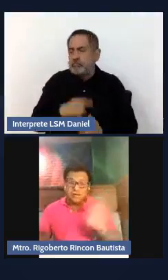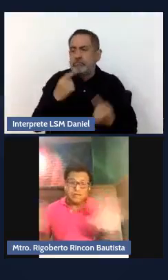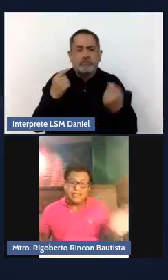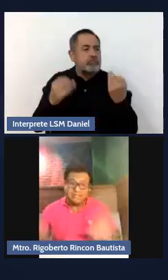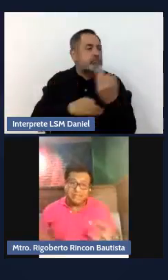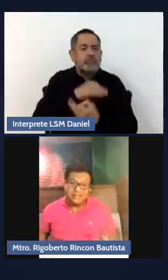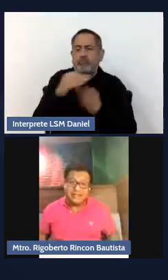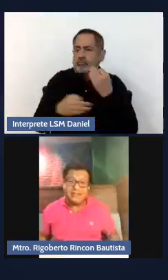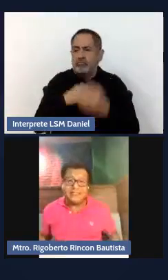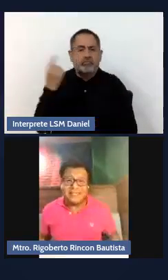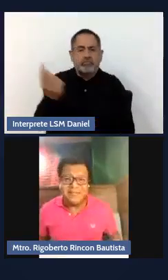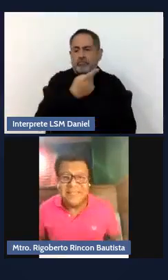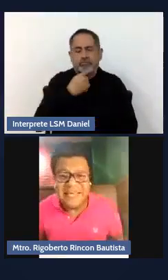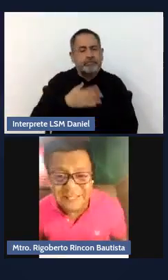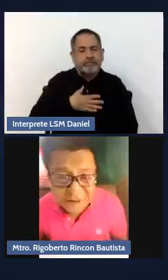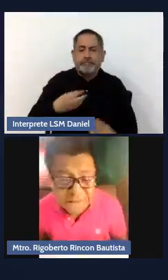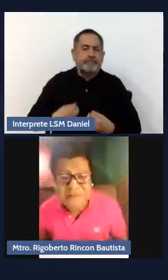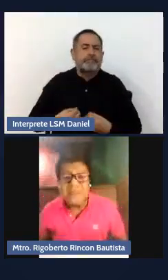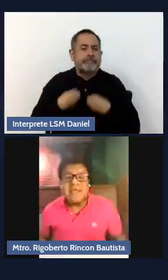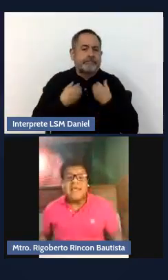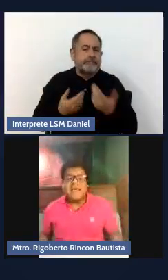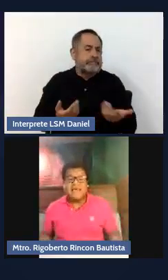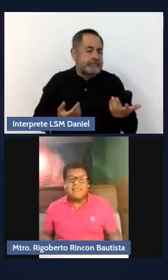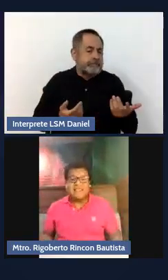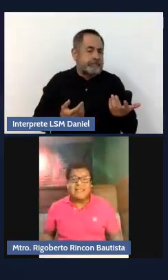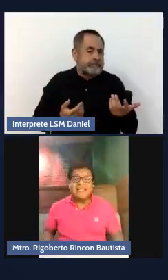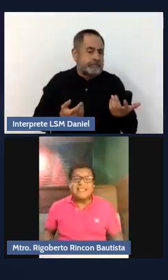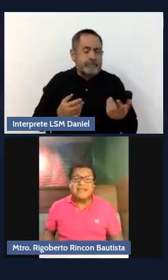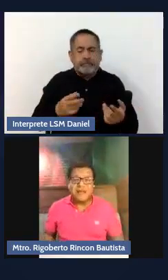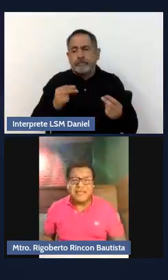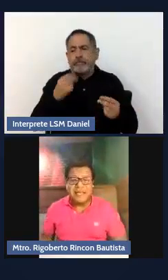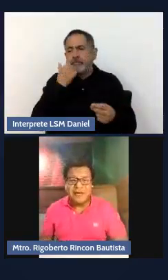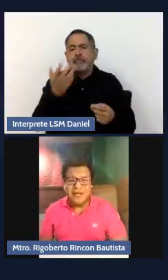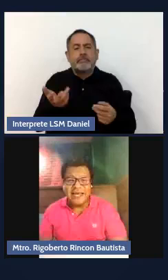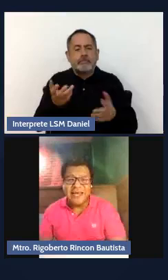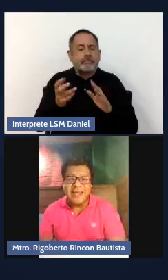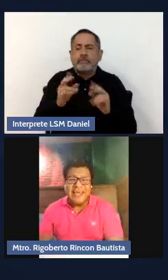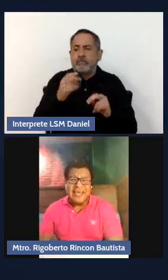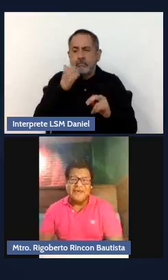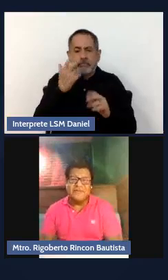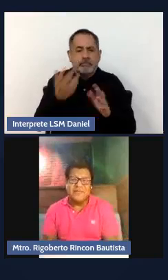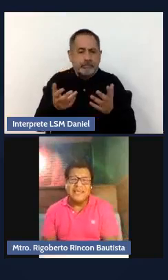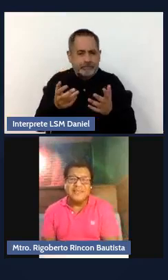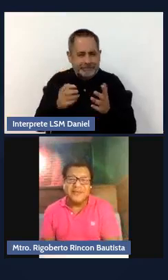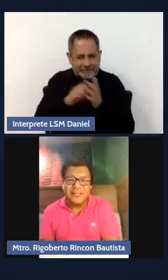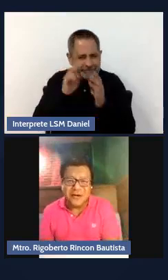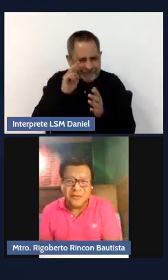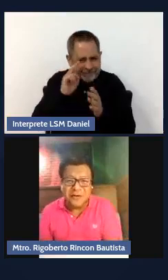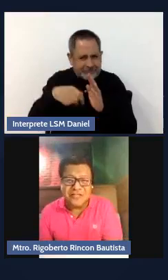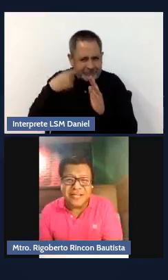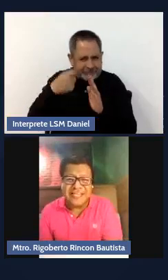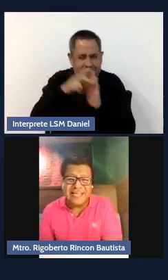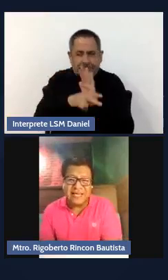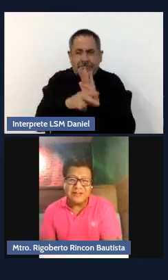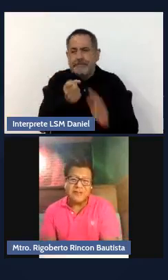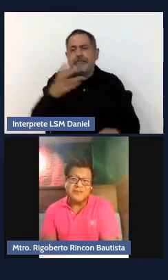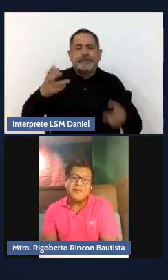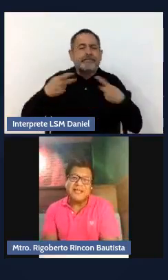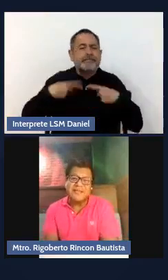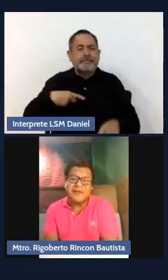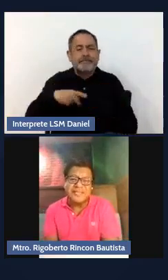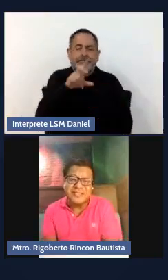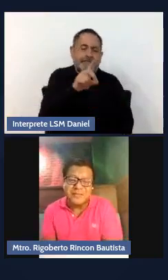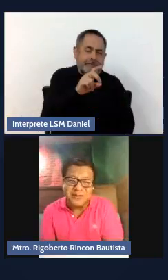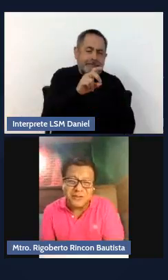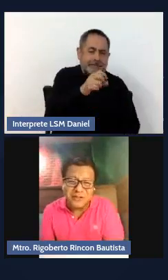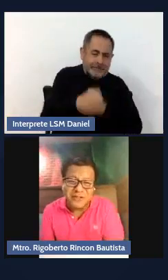en nuestras vidas, ¿no? Alguien decía por ahí en un videíto de cómo los treintañeros o los cuarentones, que somos